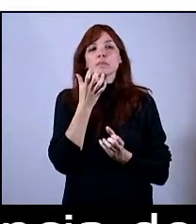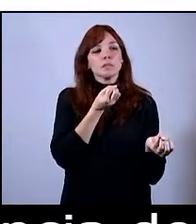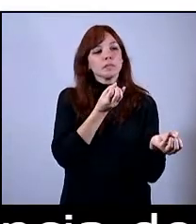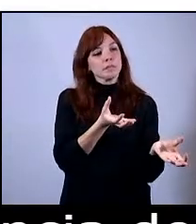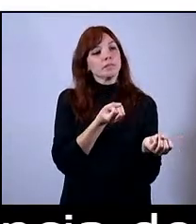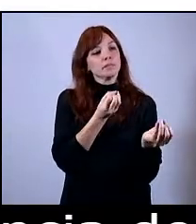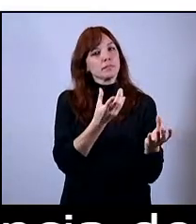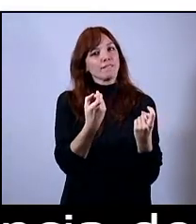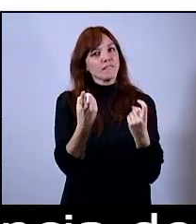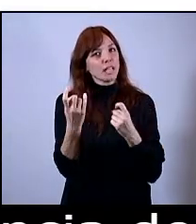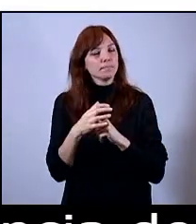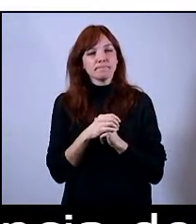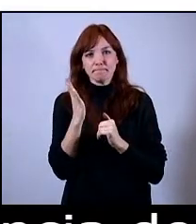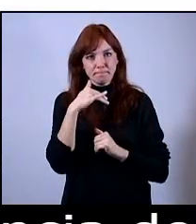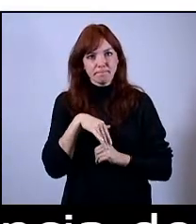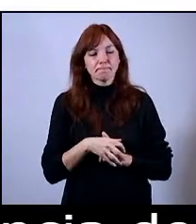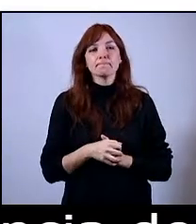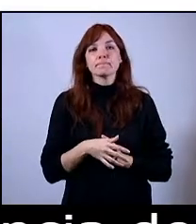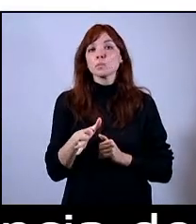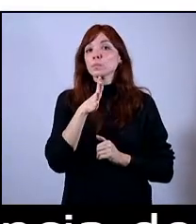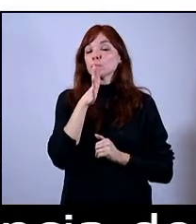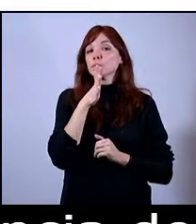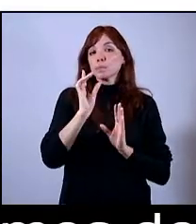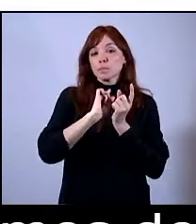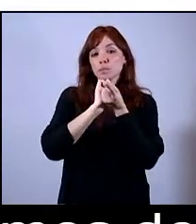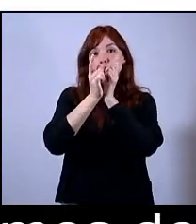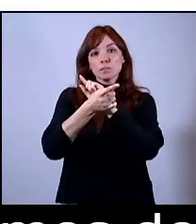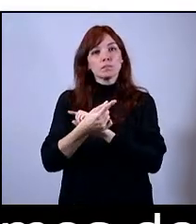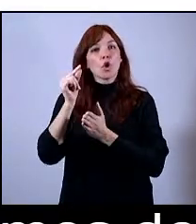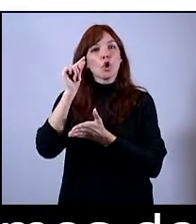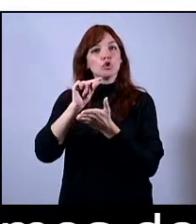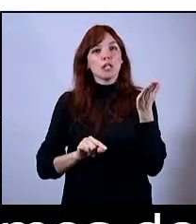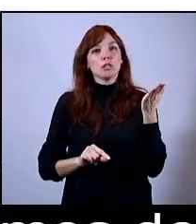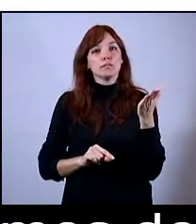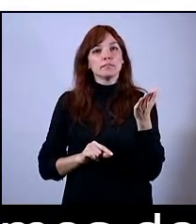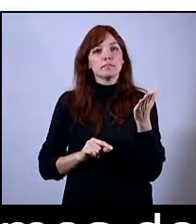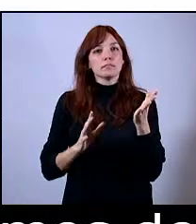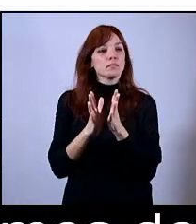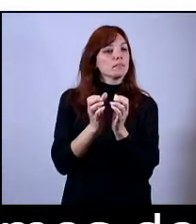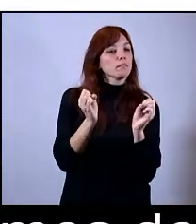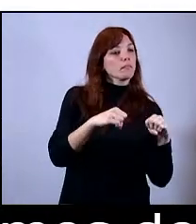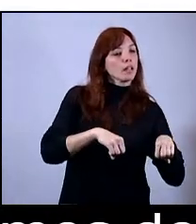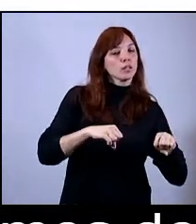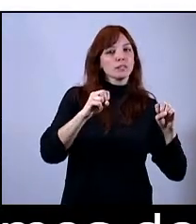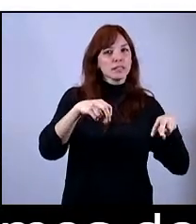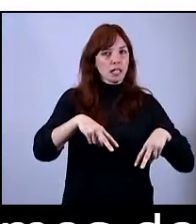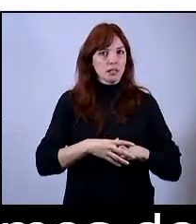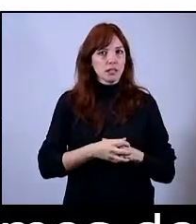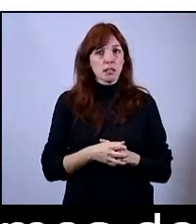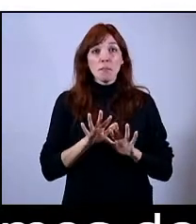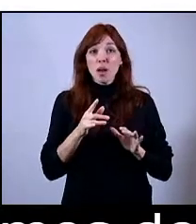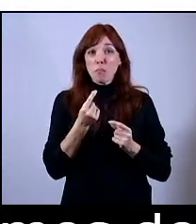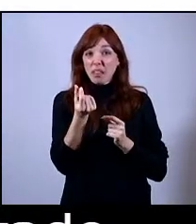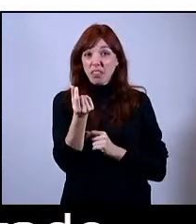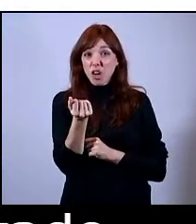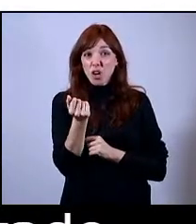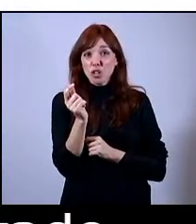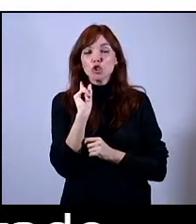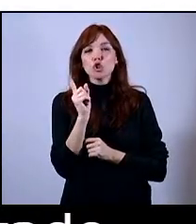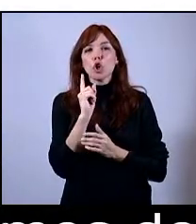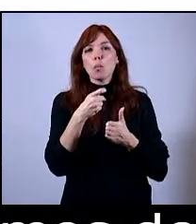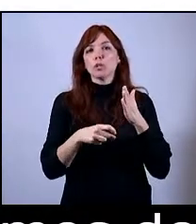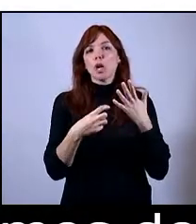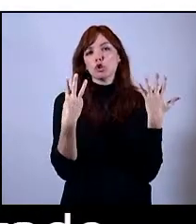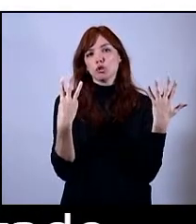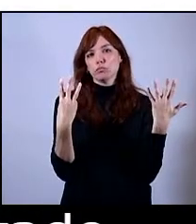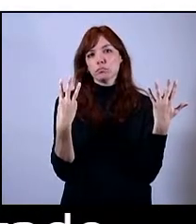información requerida, por modificar unilateralmente un contrato no pactado, por el precio, 8